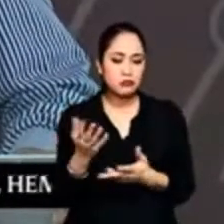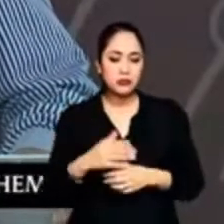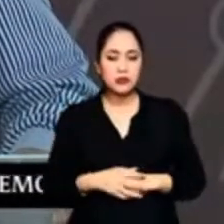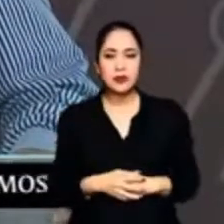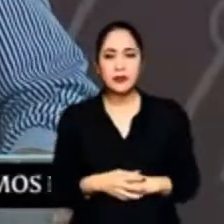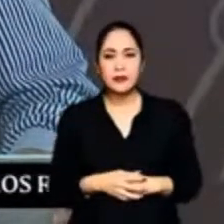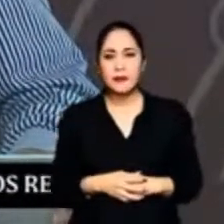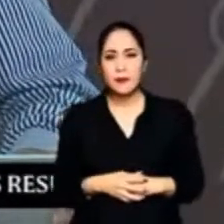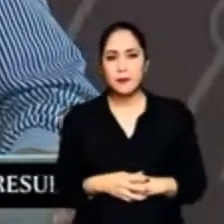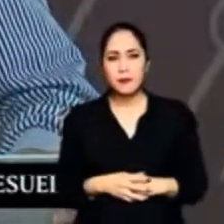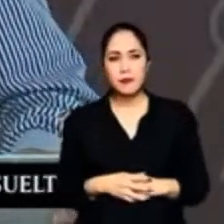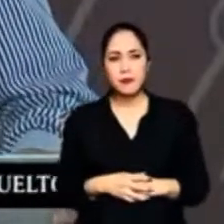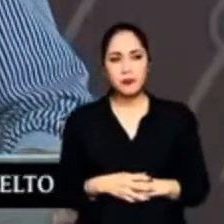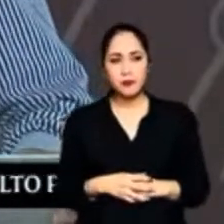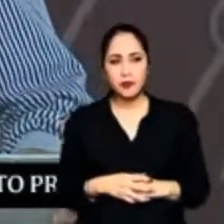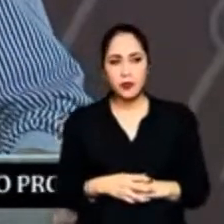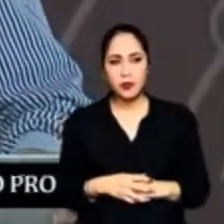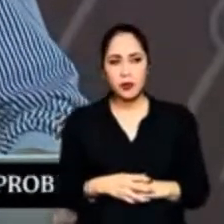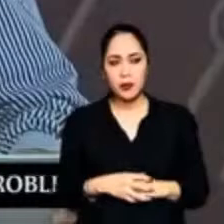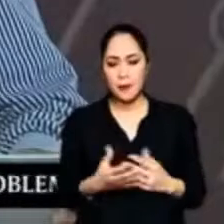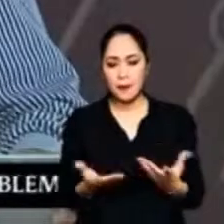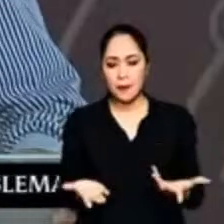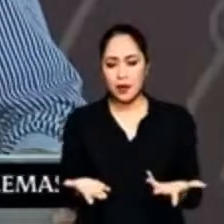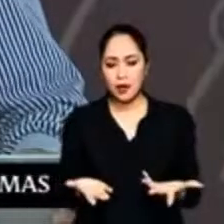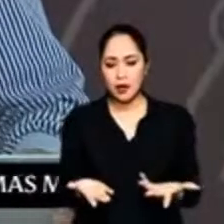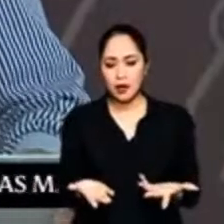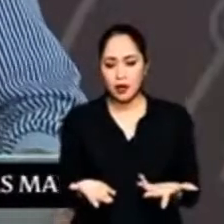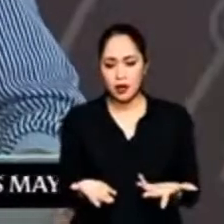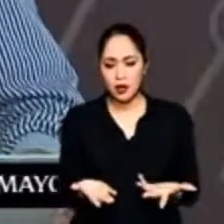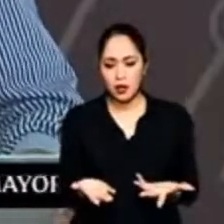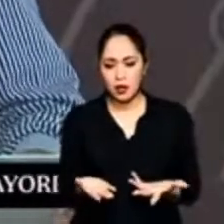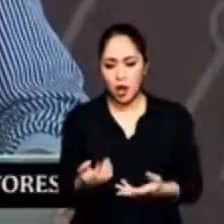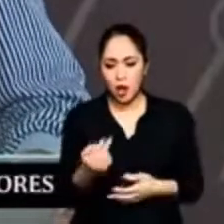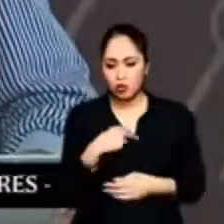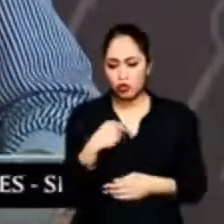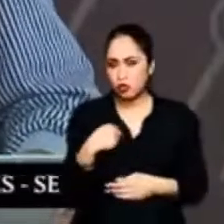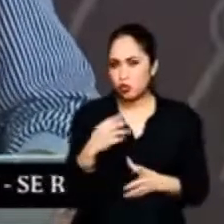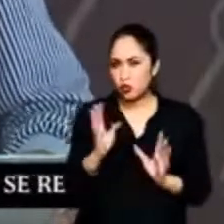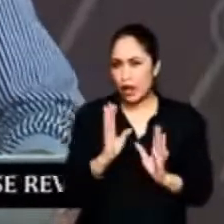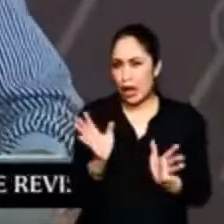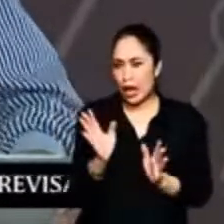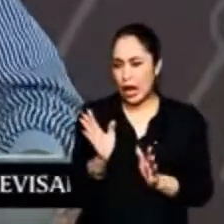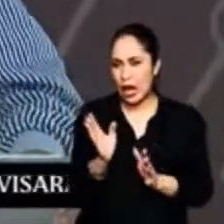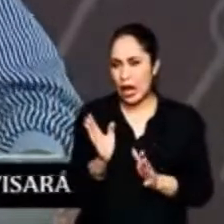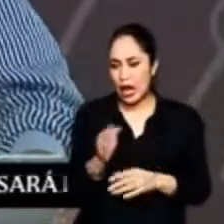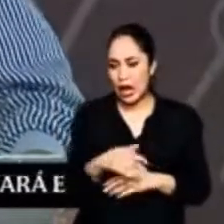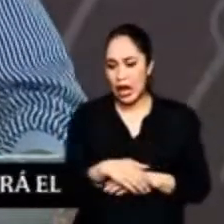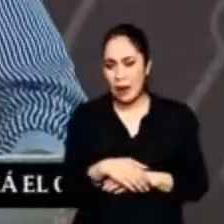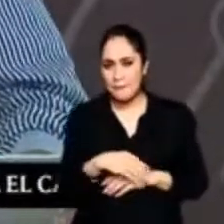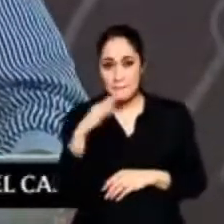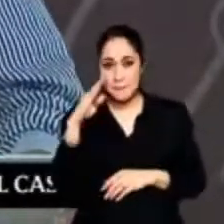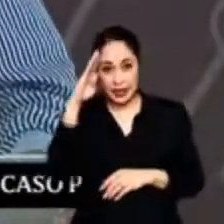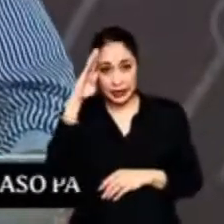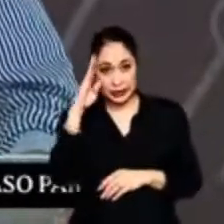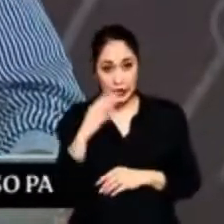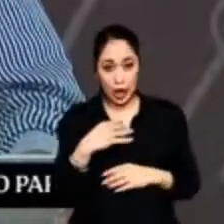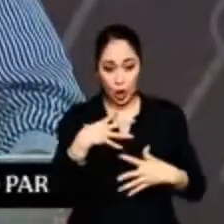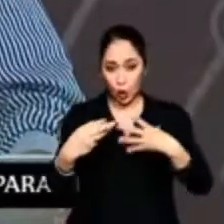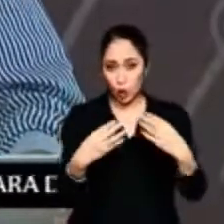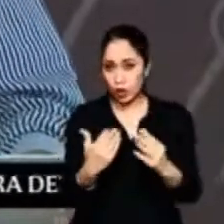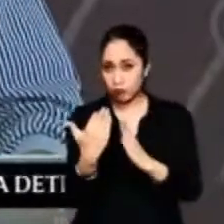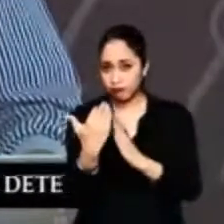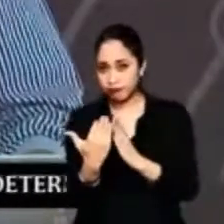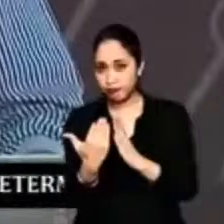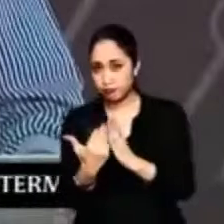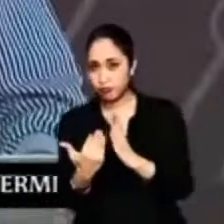No tenemos exactamente una proyección. Nosotros pensamos que vamos a la baja. Ya tenemos, desde que aparece el